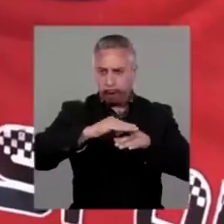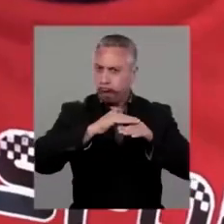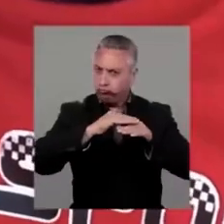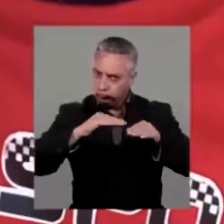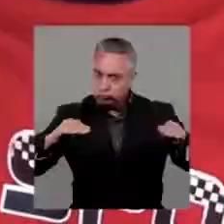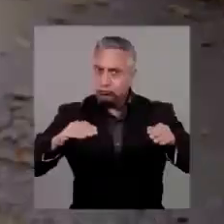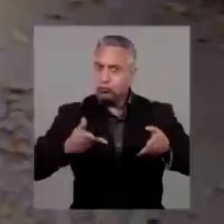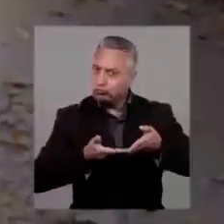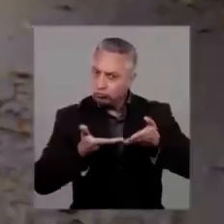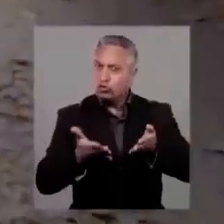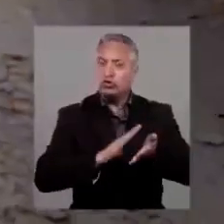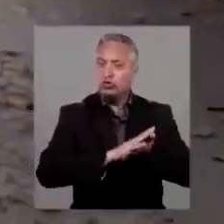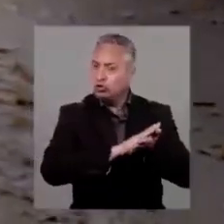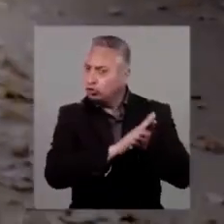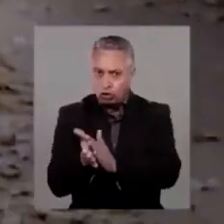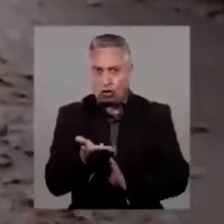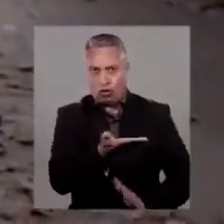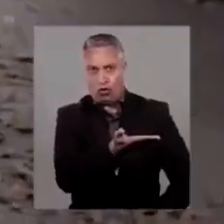oportuna.